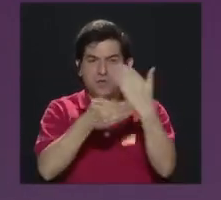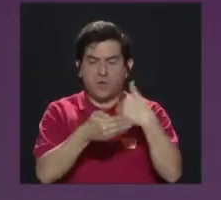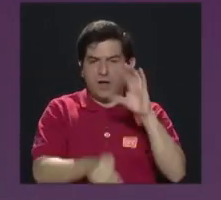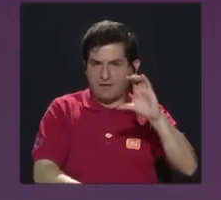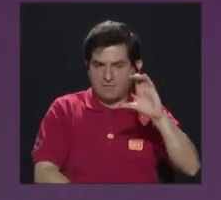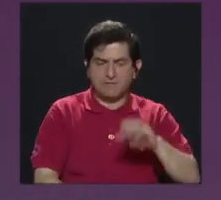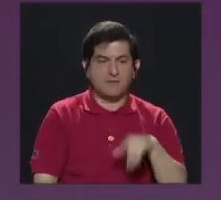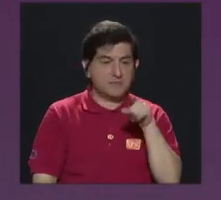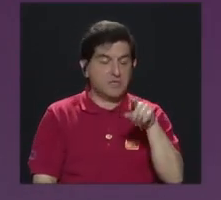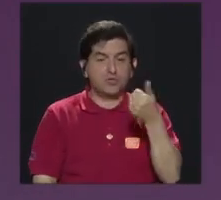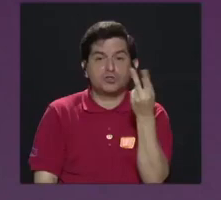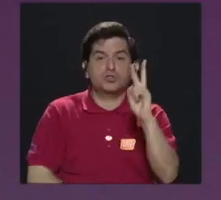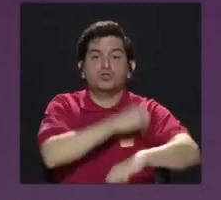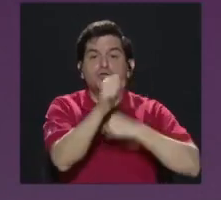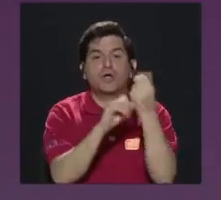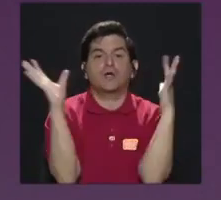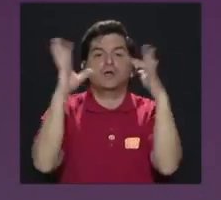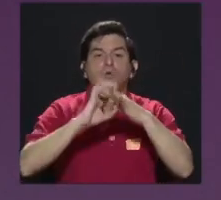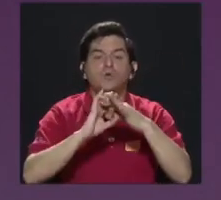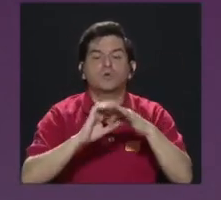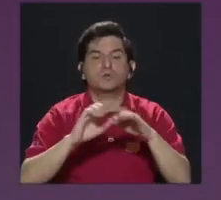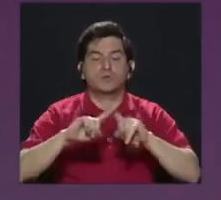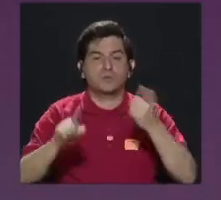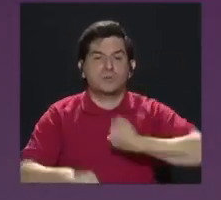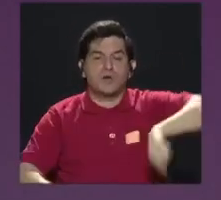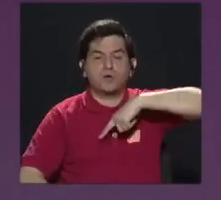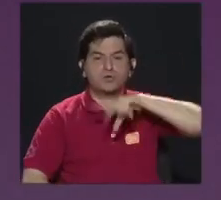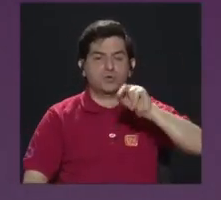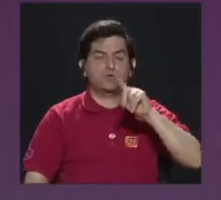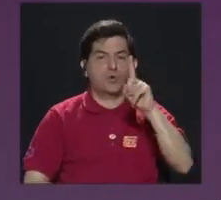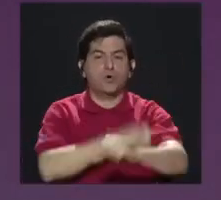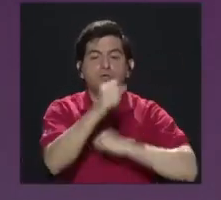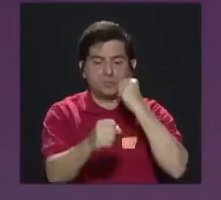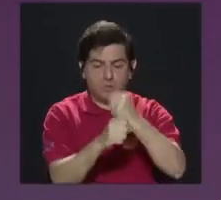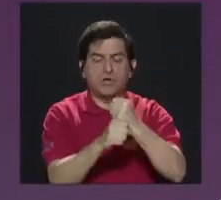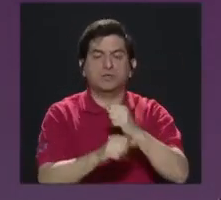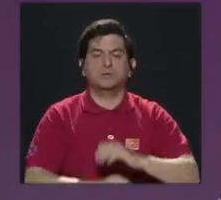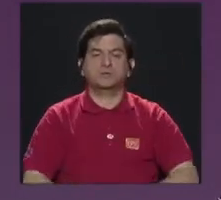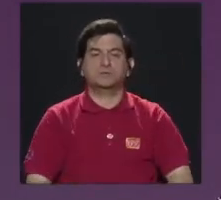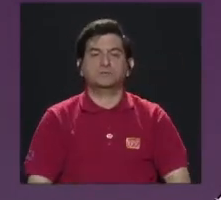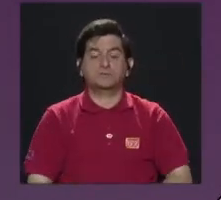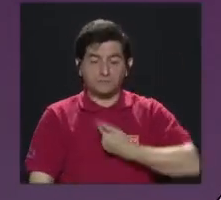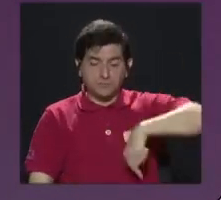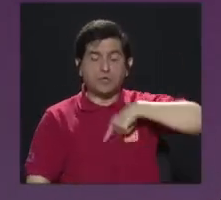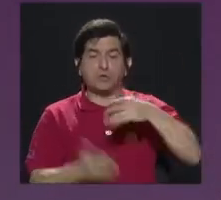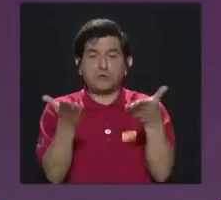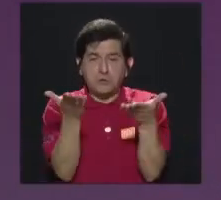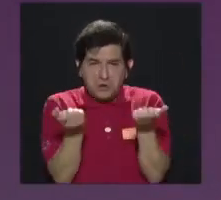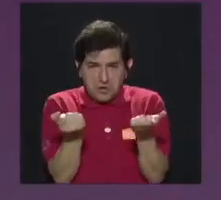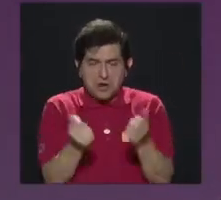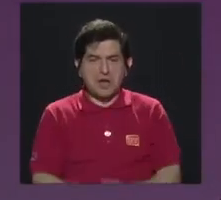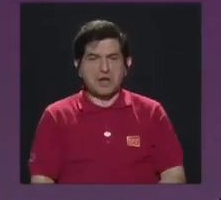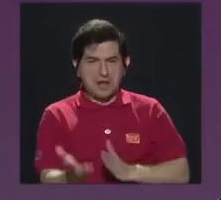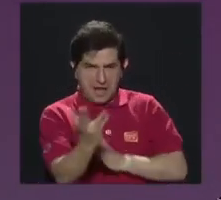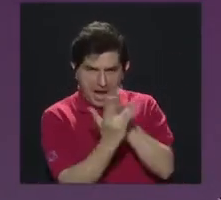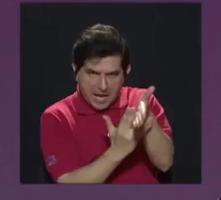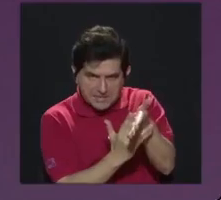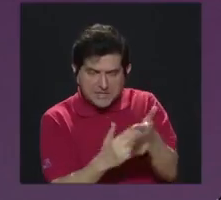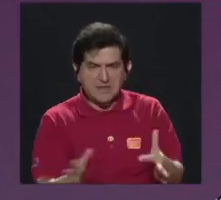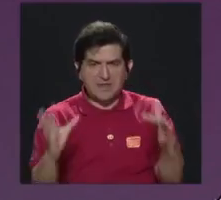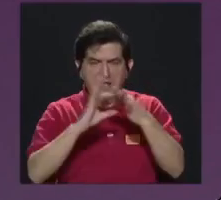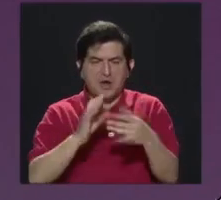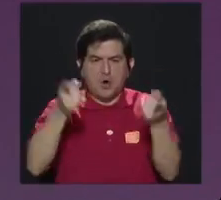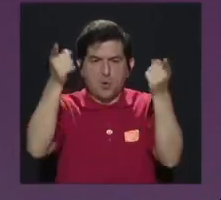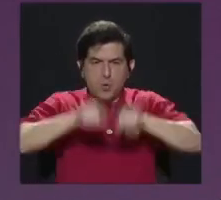sea, ellos llevan 12 años de estar juntos, pero nosotras no, nosotras llevamos un año. O sea, si nosotras quisiéramos acceder a la unión de